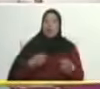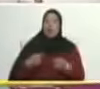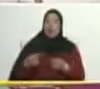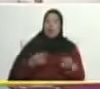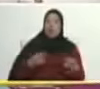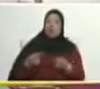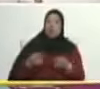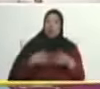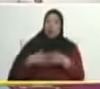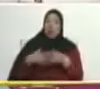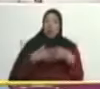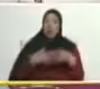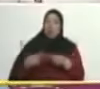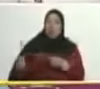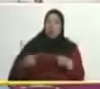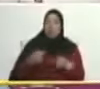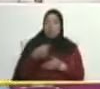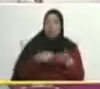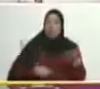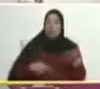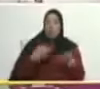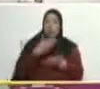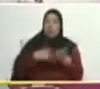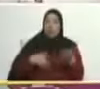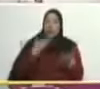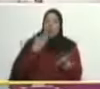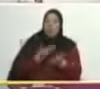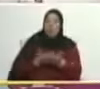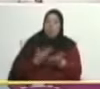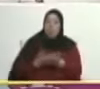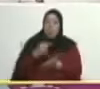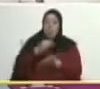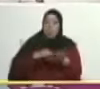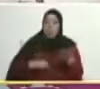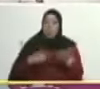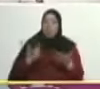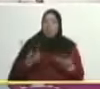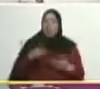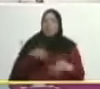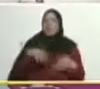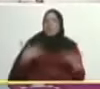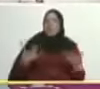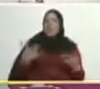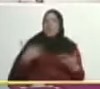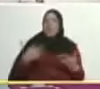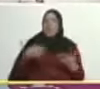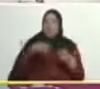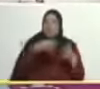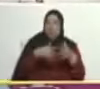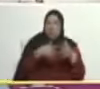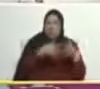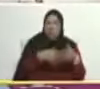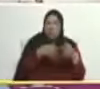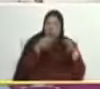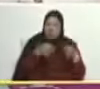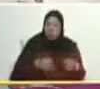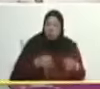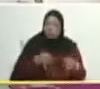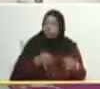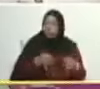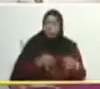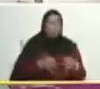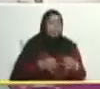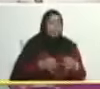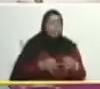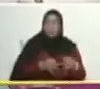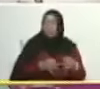gringos, firmados documentos, y ustedes creen que cumplieron. Yo tengo los